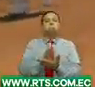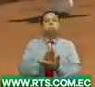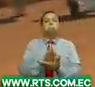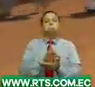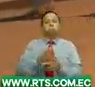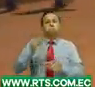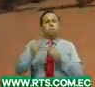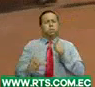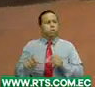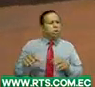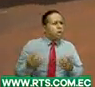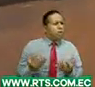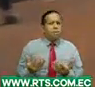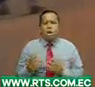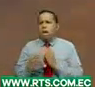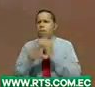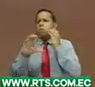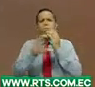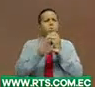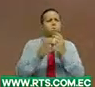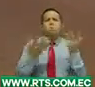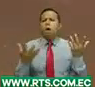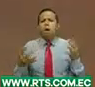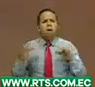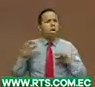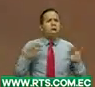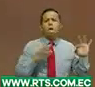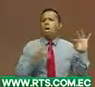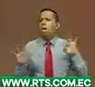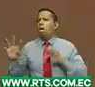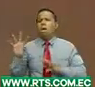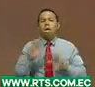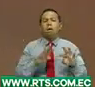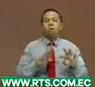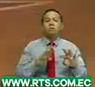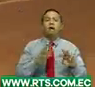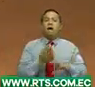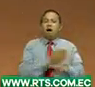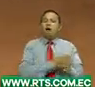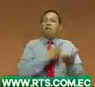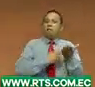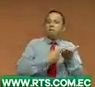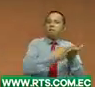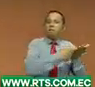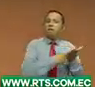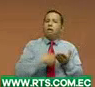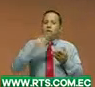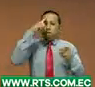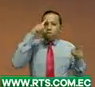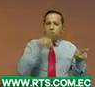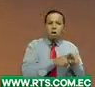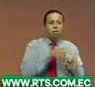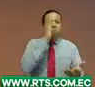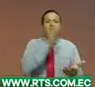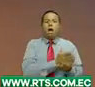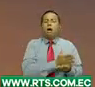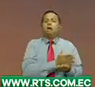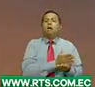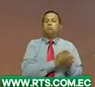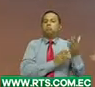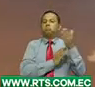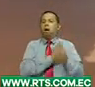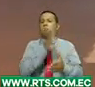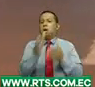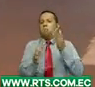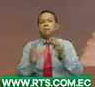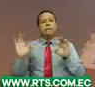centro y sur de Guayaquil. Fue la suspensión unilateral del servicio por parte de la Federación de Transportistas